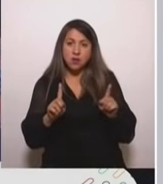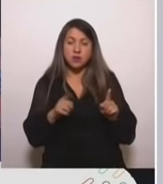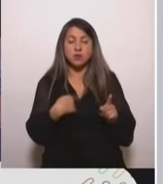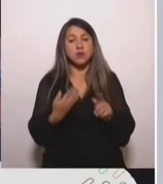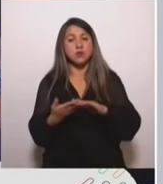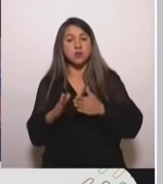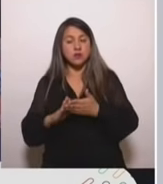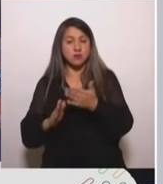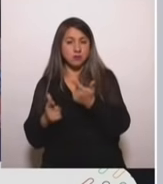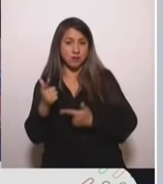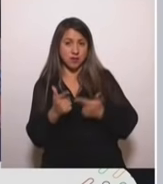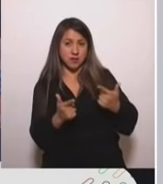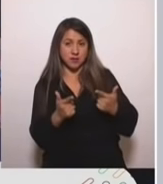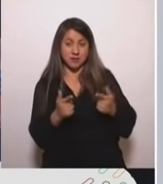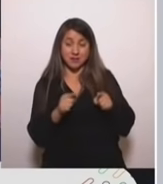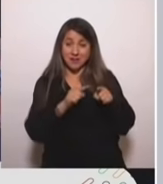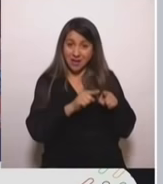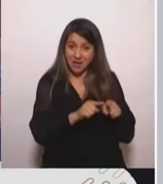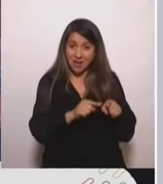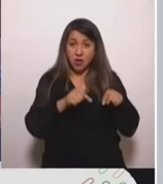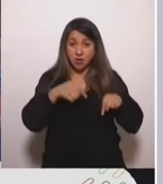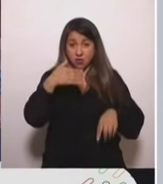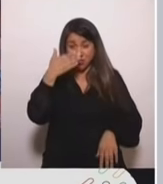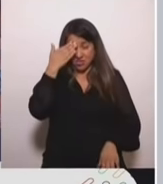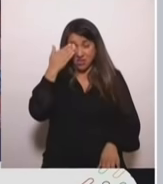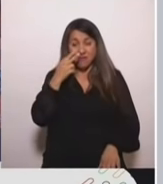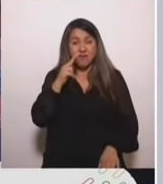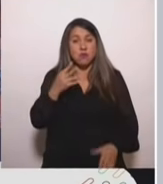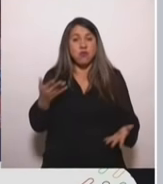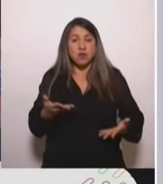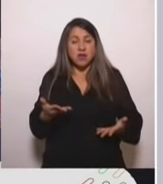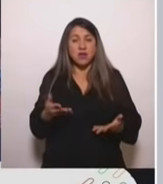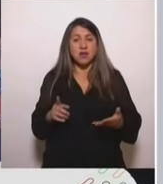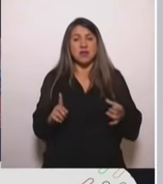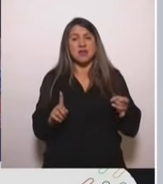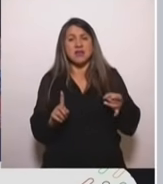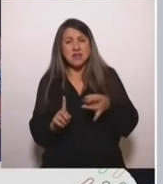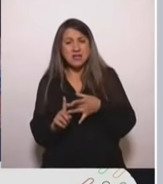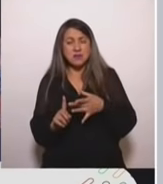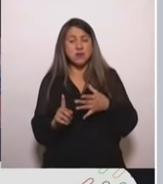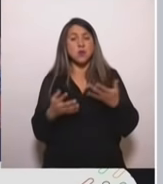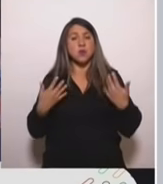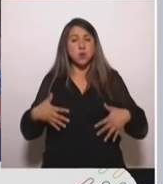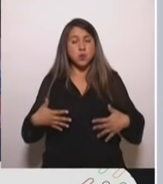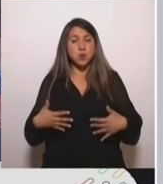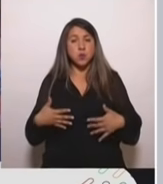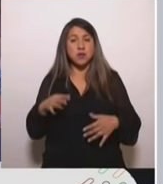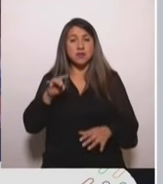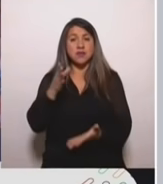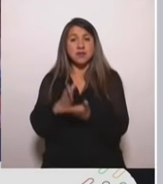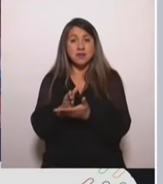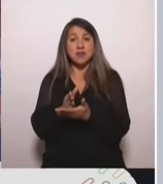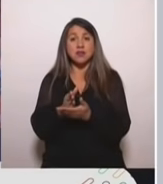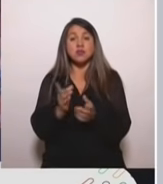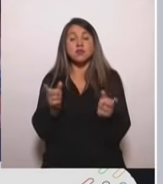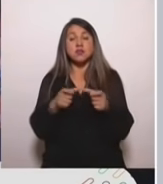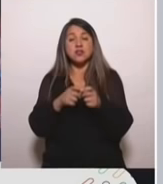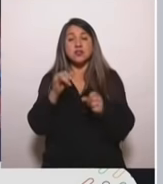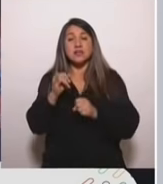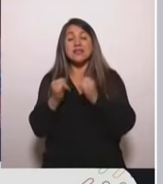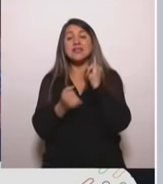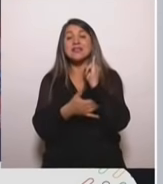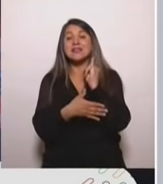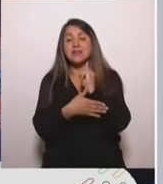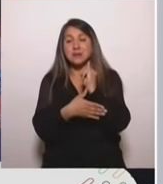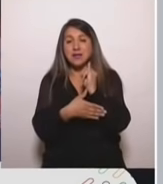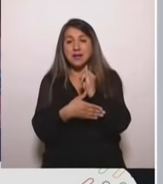detenidas, no habría existido esta instancia. Algo así planteaba el propio Fernando Atria en su punto expuesto. De esa manera señalando que